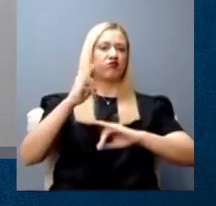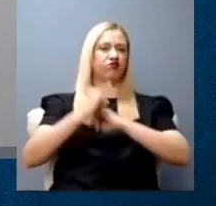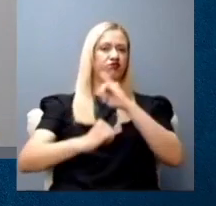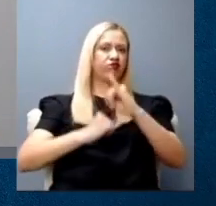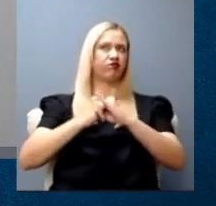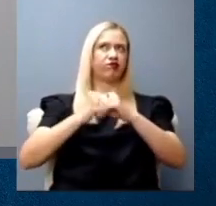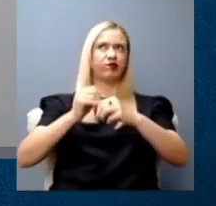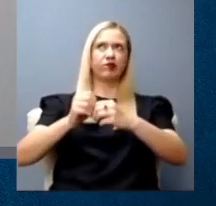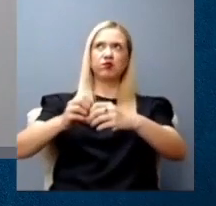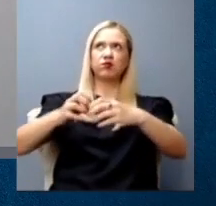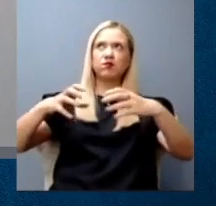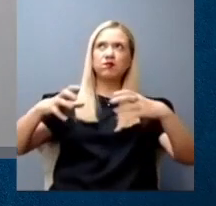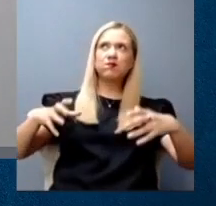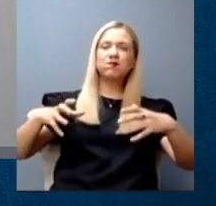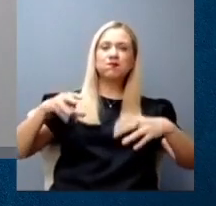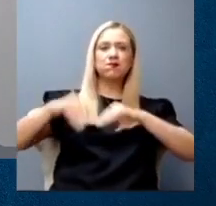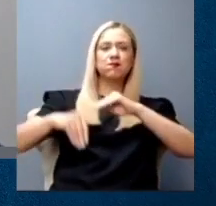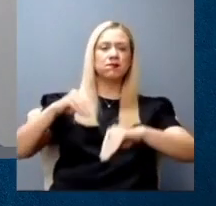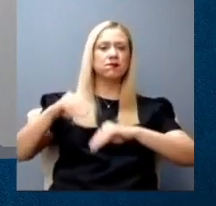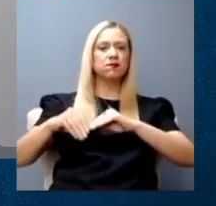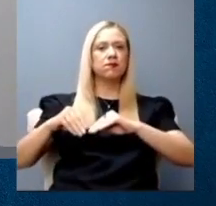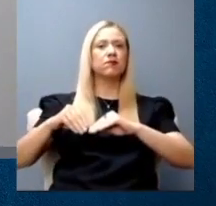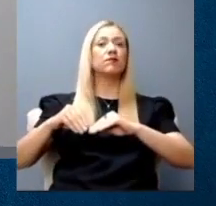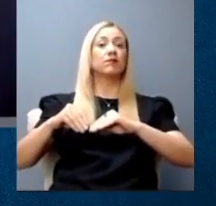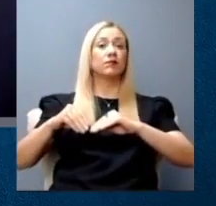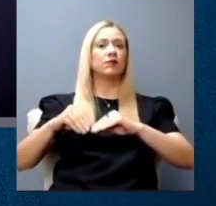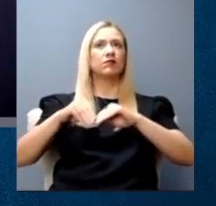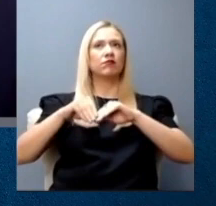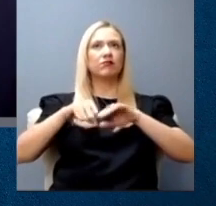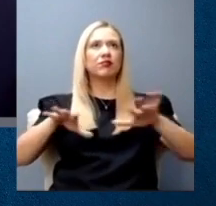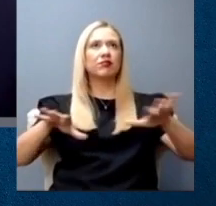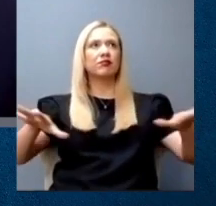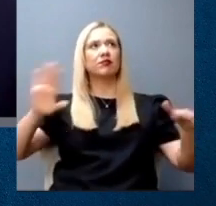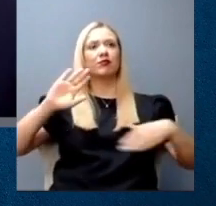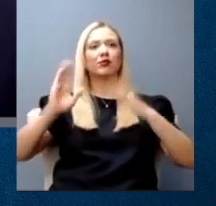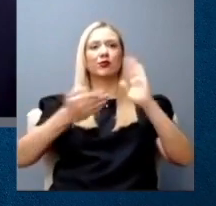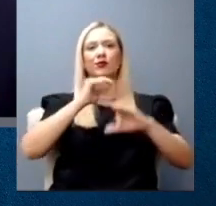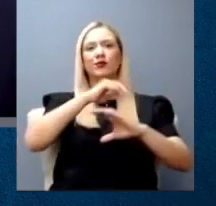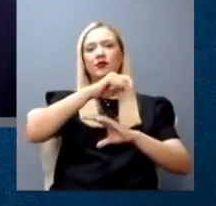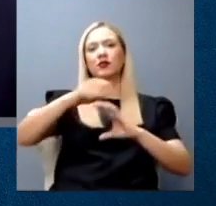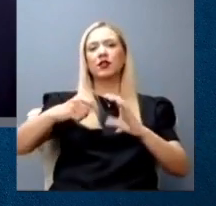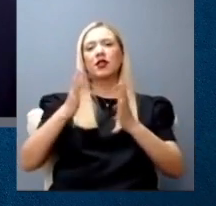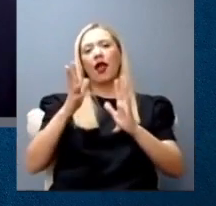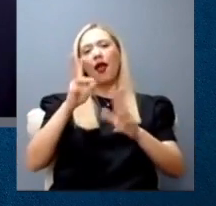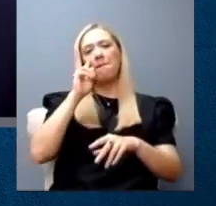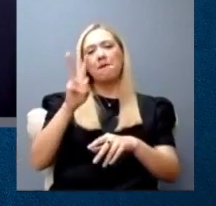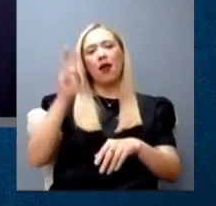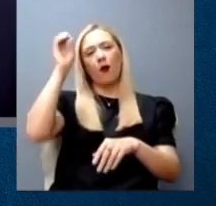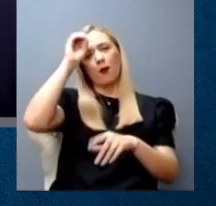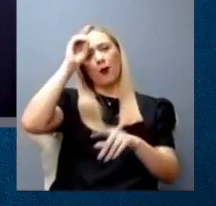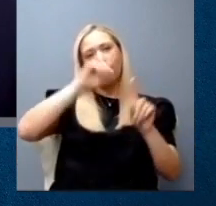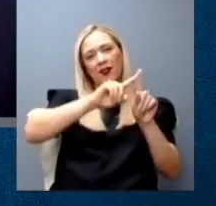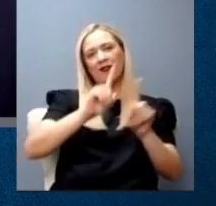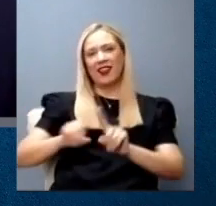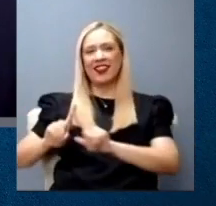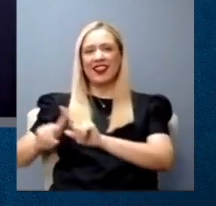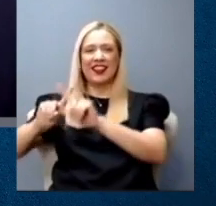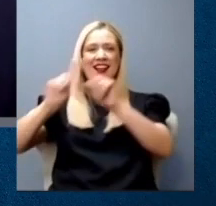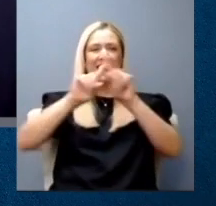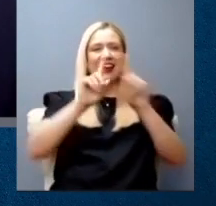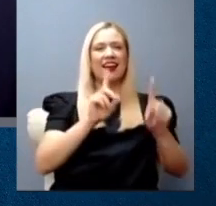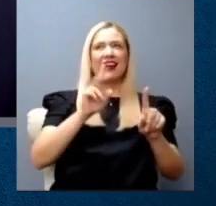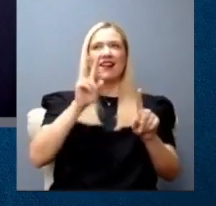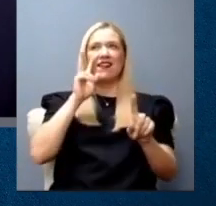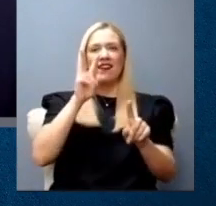hemos platicado sobre distintas perspectivas y me gustaría, Nuria, retomar la conversación contigo. Si nos